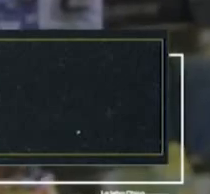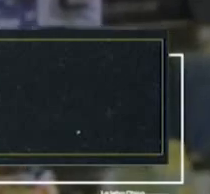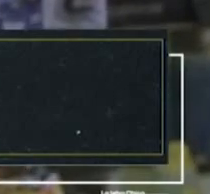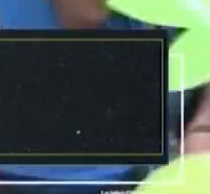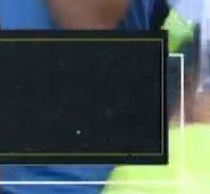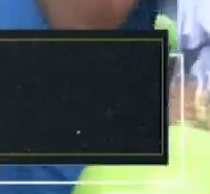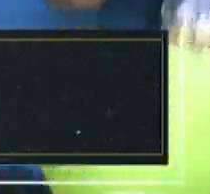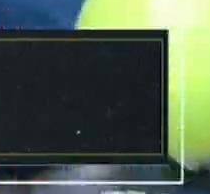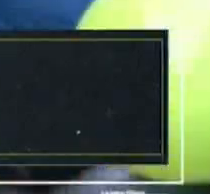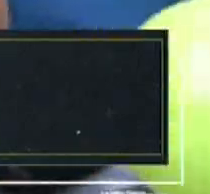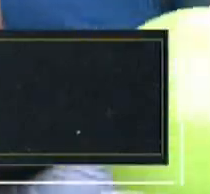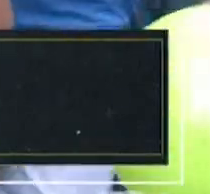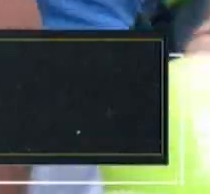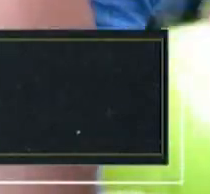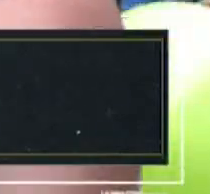40 mensuales.